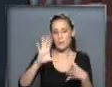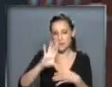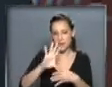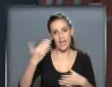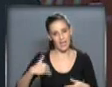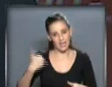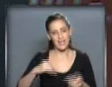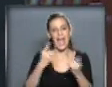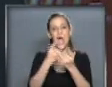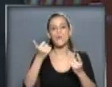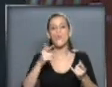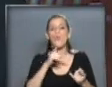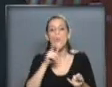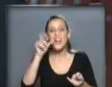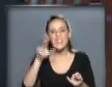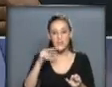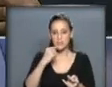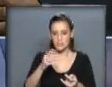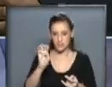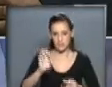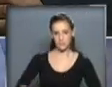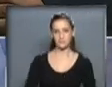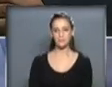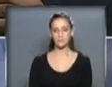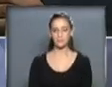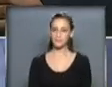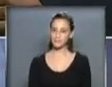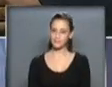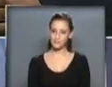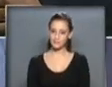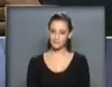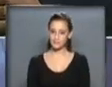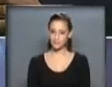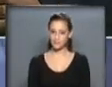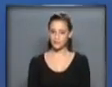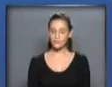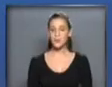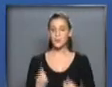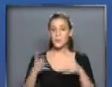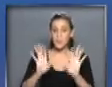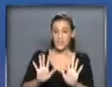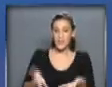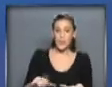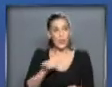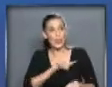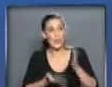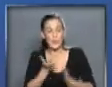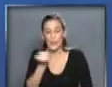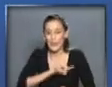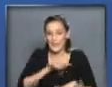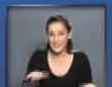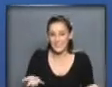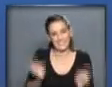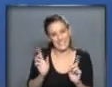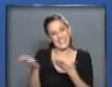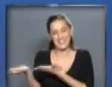Walter Giardino. En minuto, Pablo. Bueno, me quedo entonces acá. ¿A dónde me voy a ir? Pero los